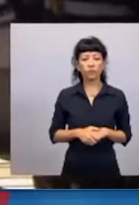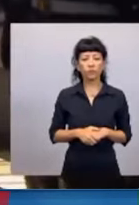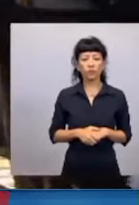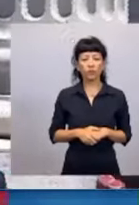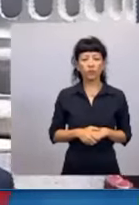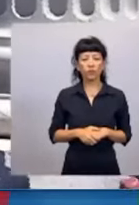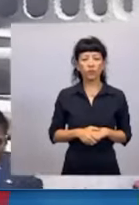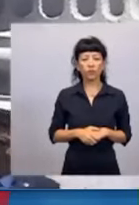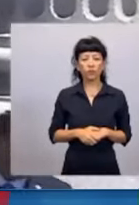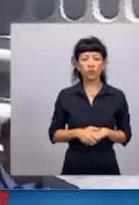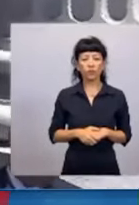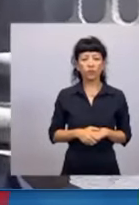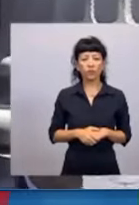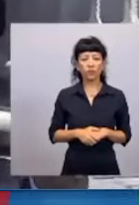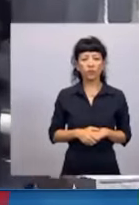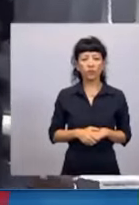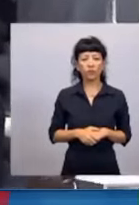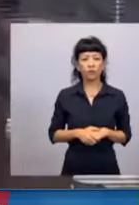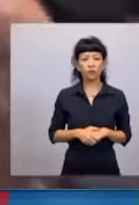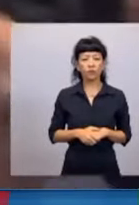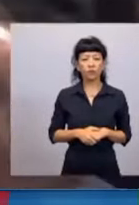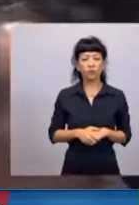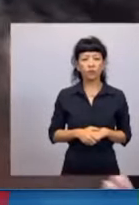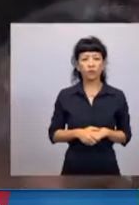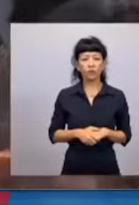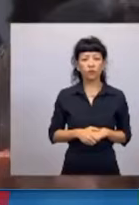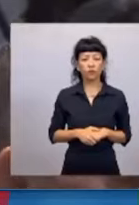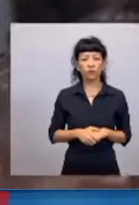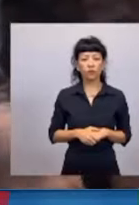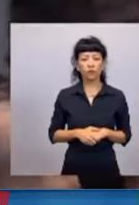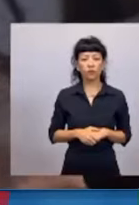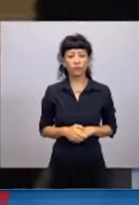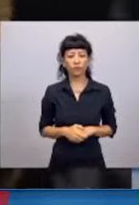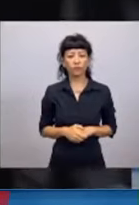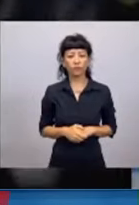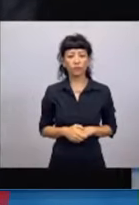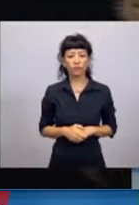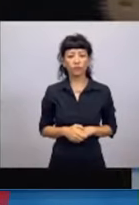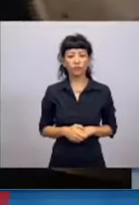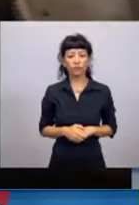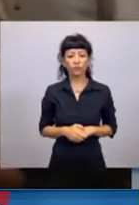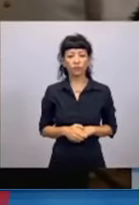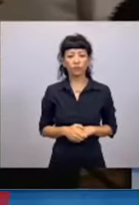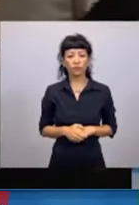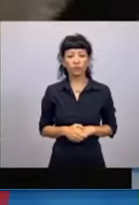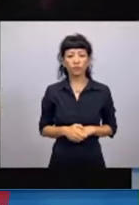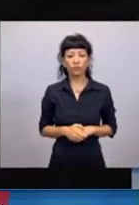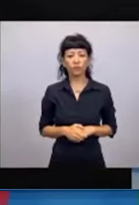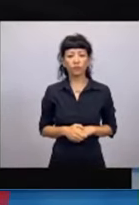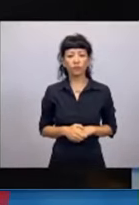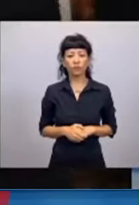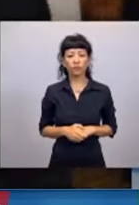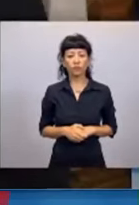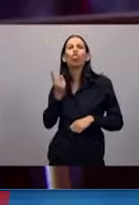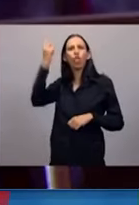autodenomine decente o legítima. No, no. Estos directamente saben que van a atacar a personas inocentes, que cualquiera que